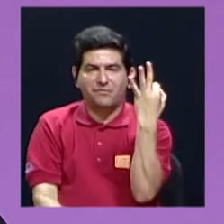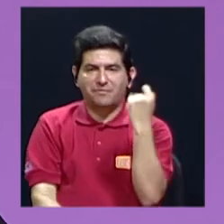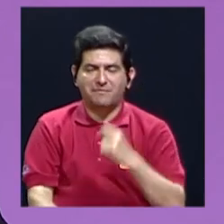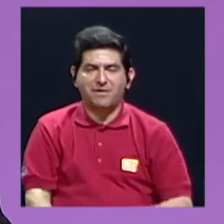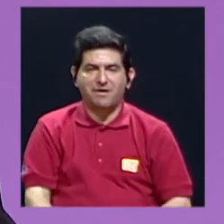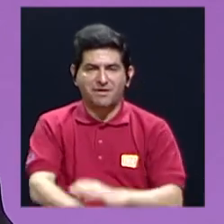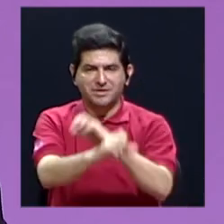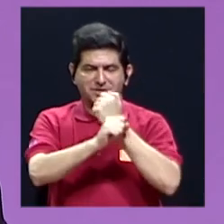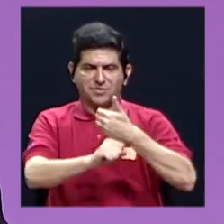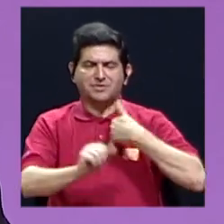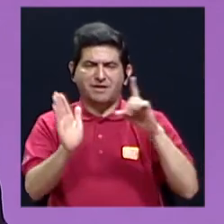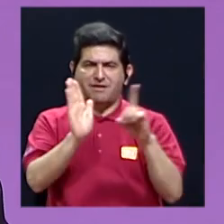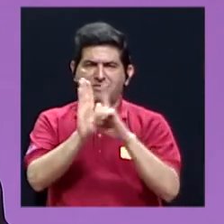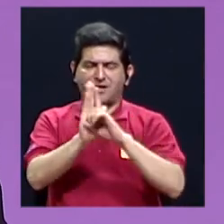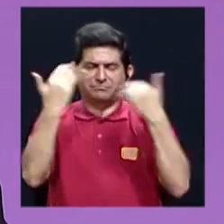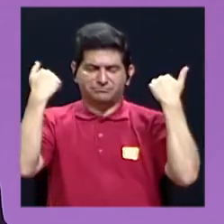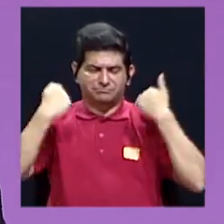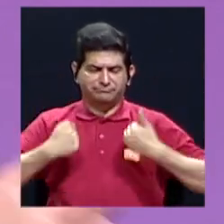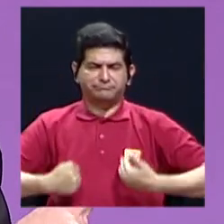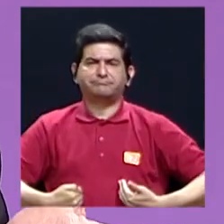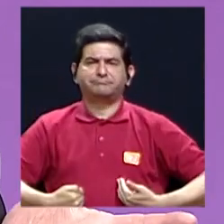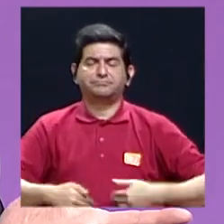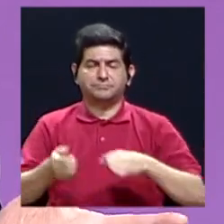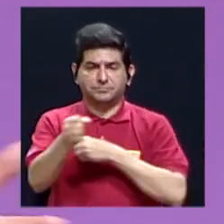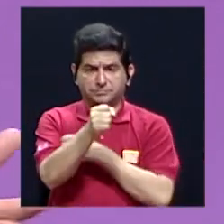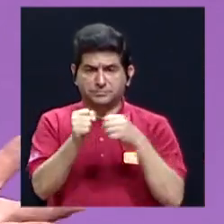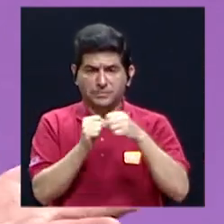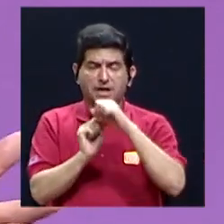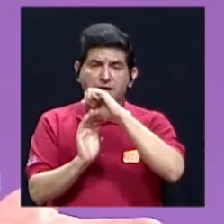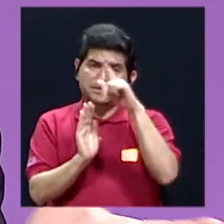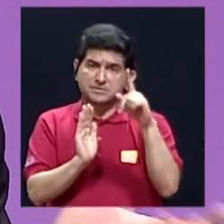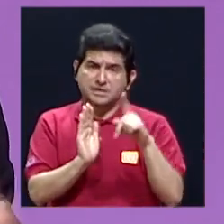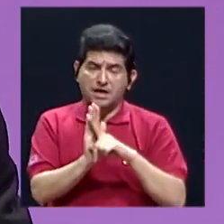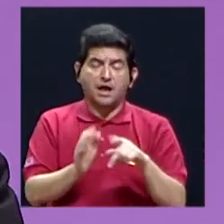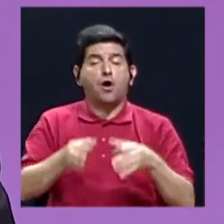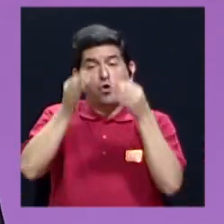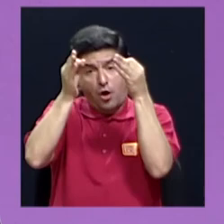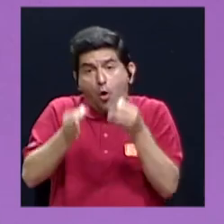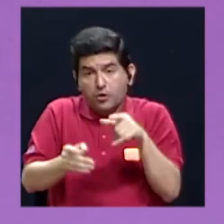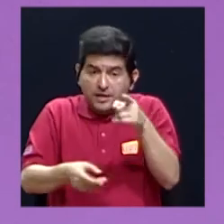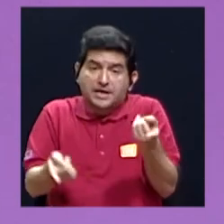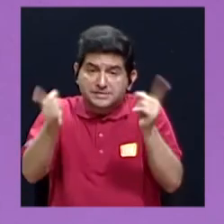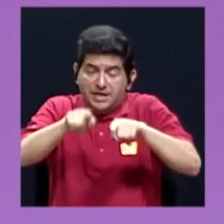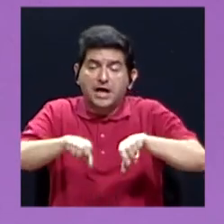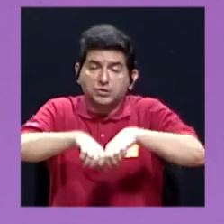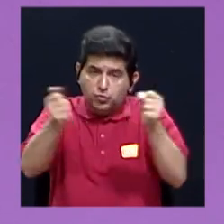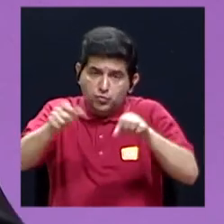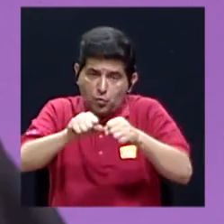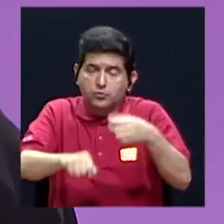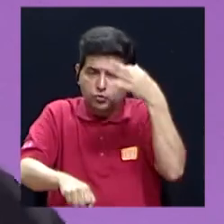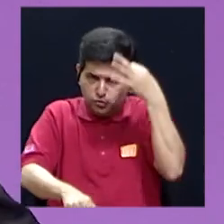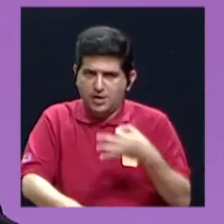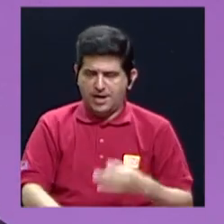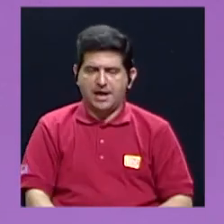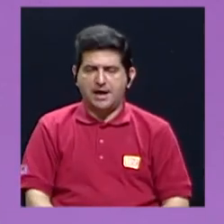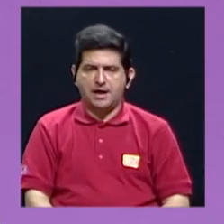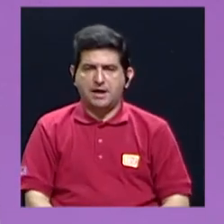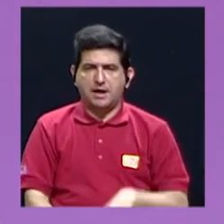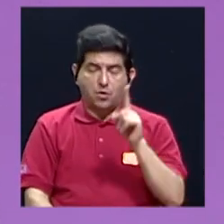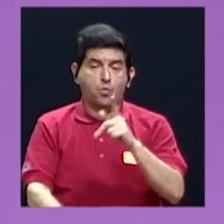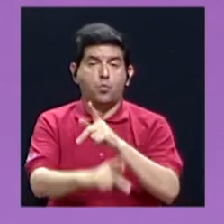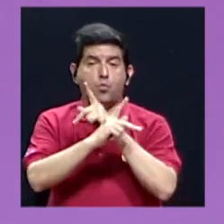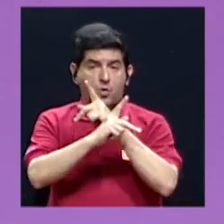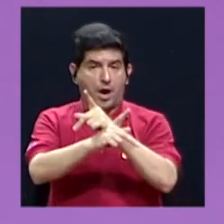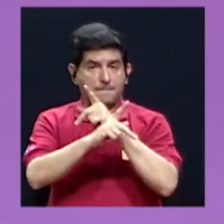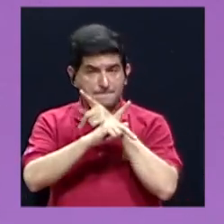y garantice los derechos humanos que que la Corte consideró violentados en este caso. Dentro de ellos una